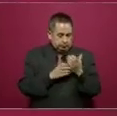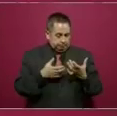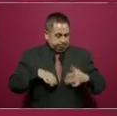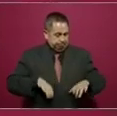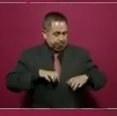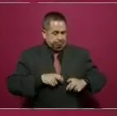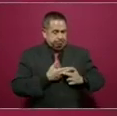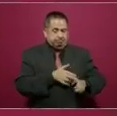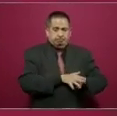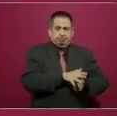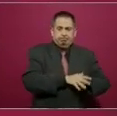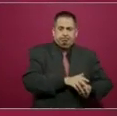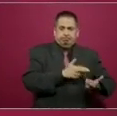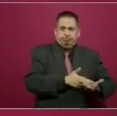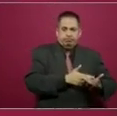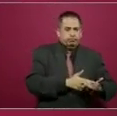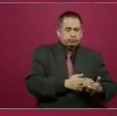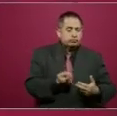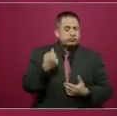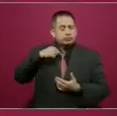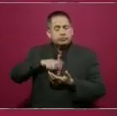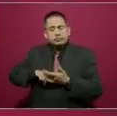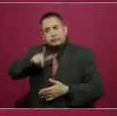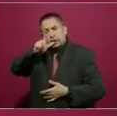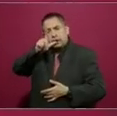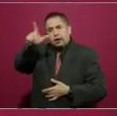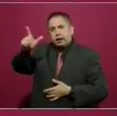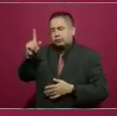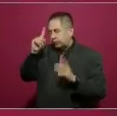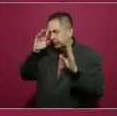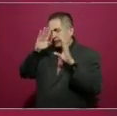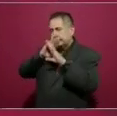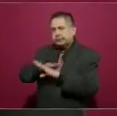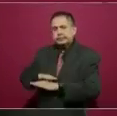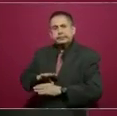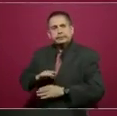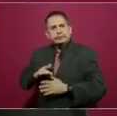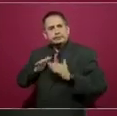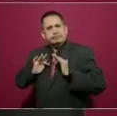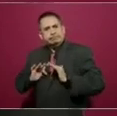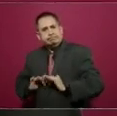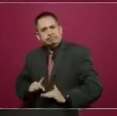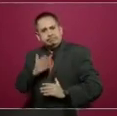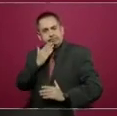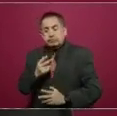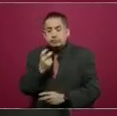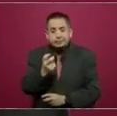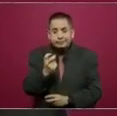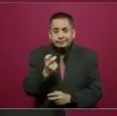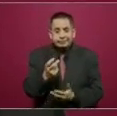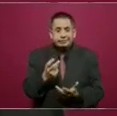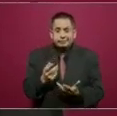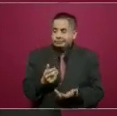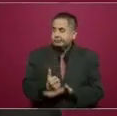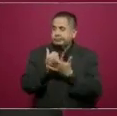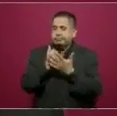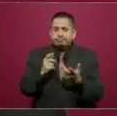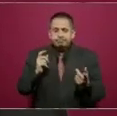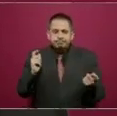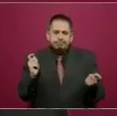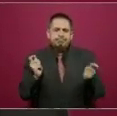el bienestar del alma. Entonces, todo esto va a ayudar a